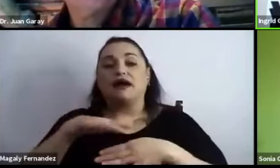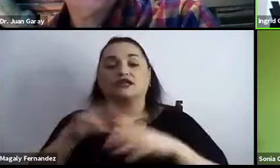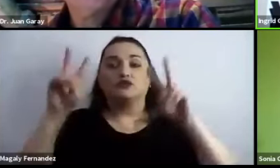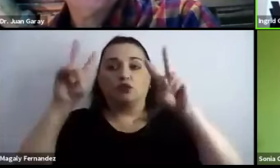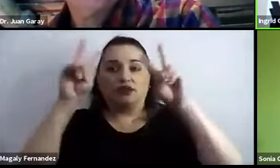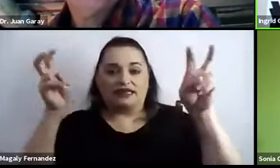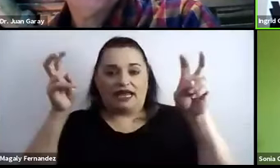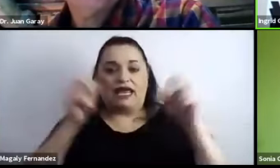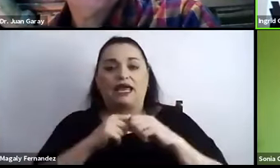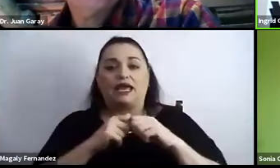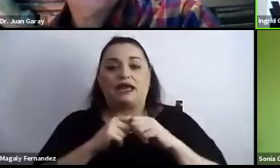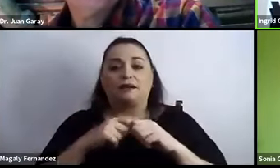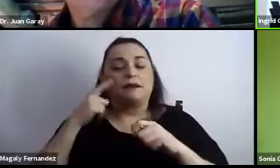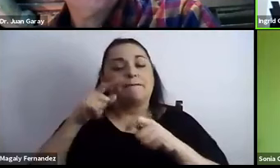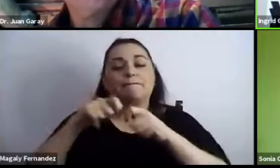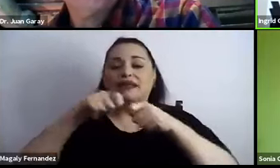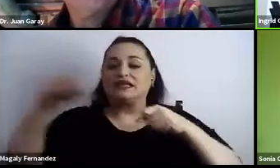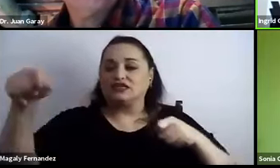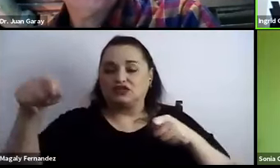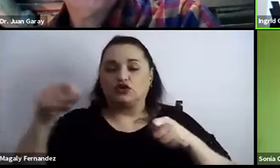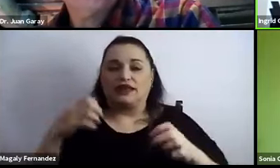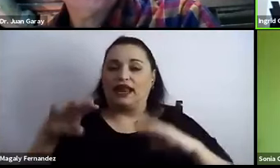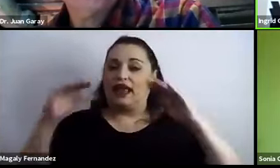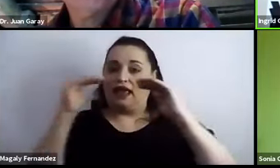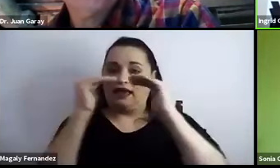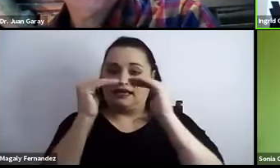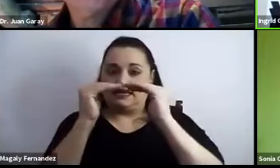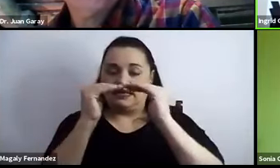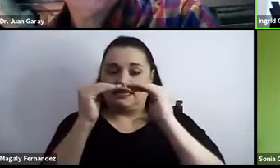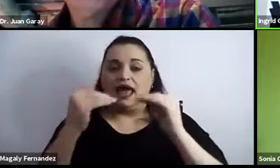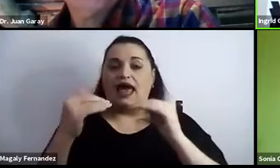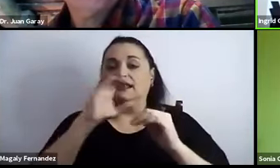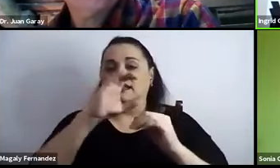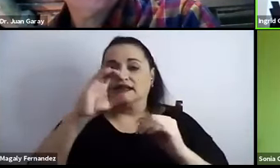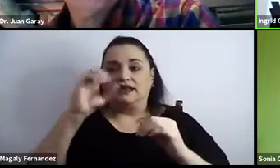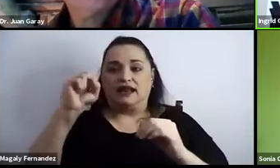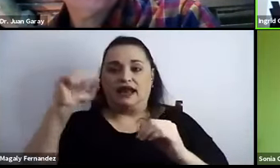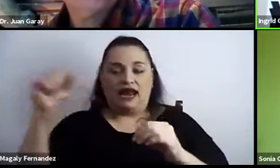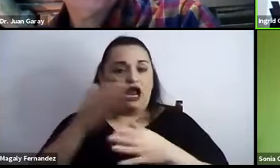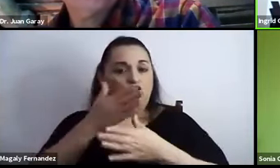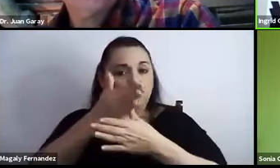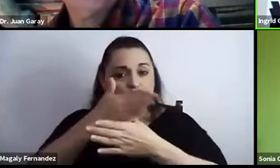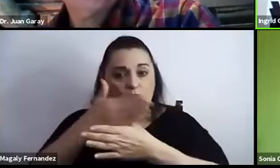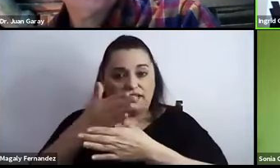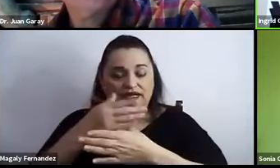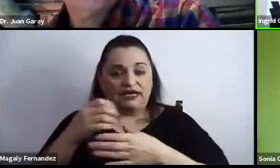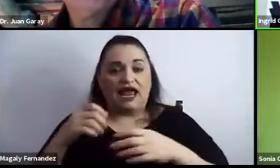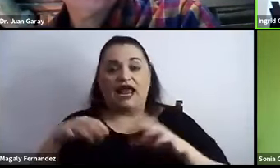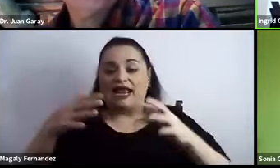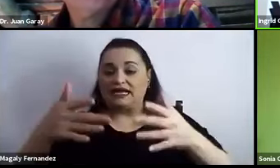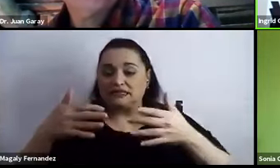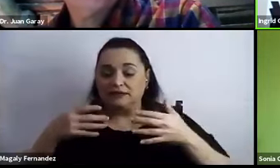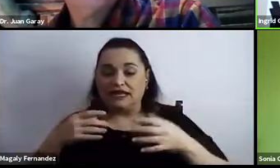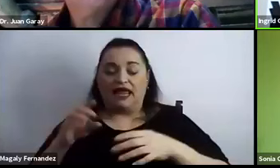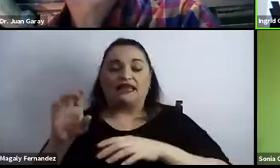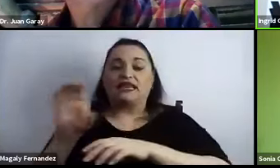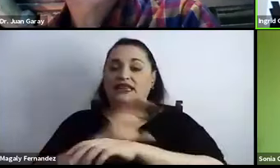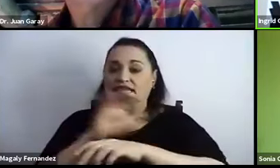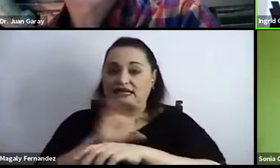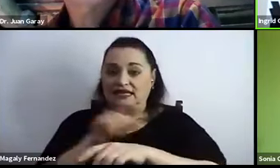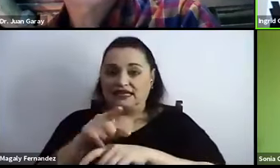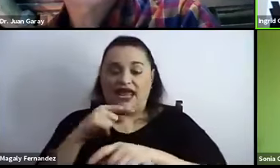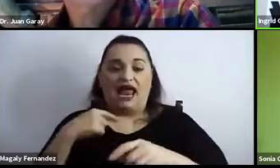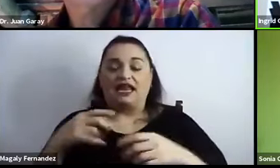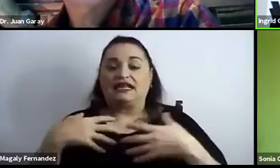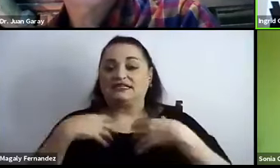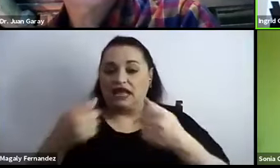tema de indicadores para la medición de la equidad desde la Caja, quienes nos compartirán el expediente digital único en salud, y del